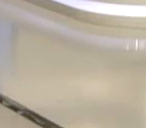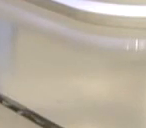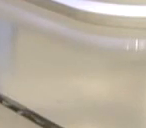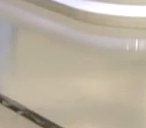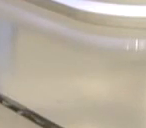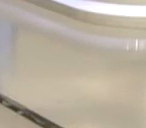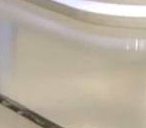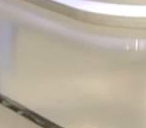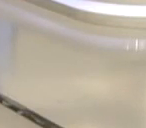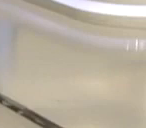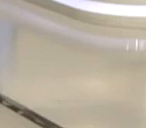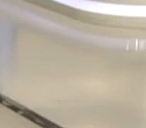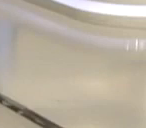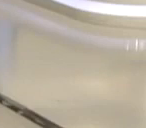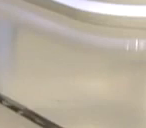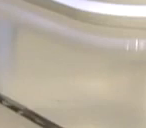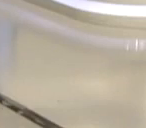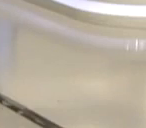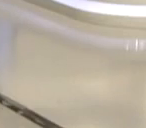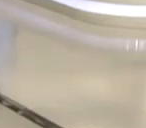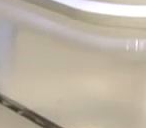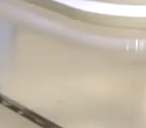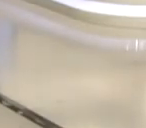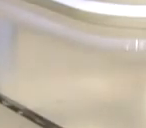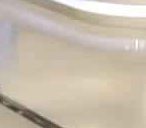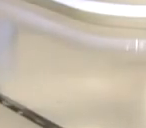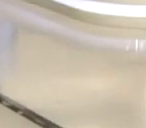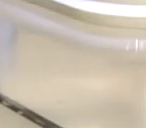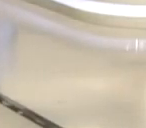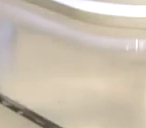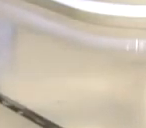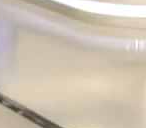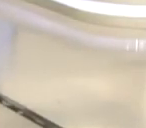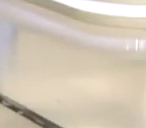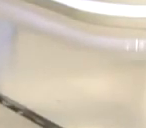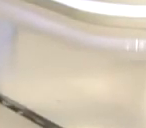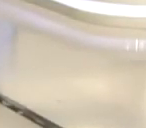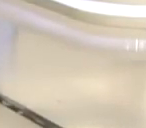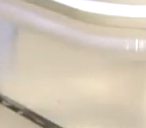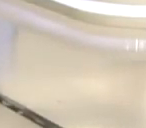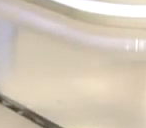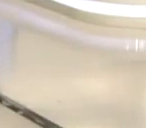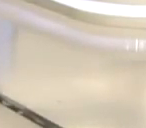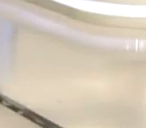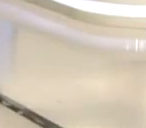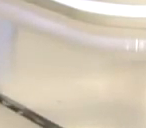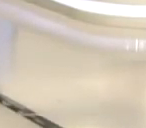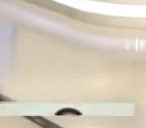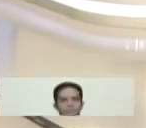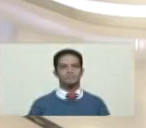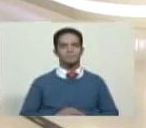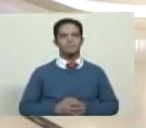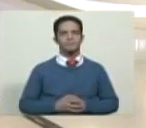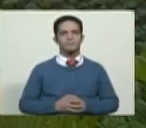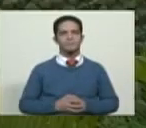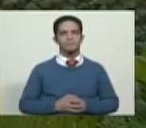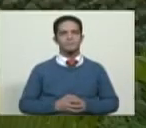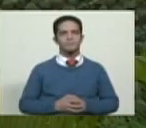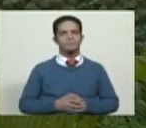de la Fuerza Armada Nacional Bolivariana, Nicolás Maduro, lidera ejercicios militares. Veamos.